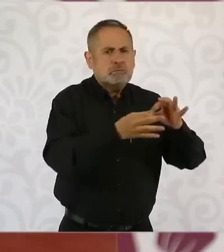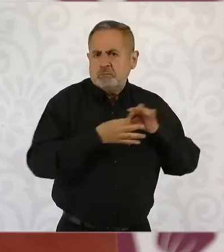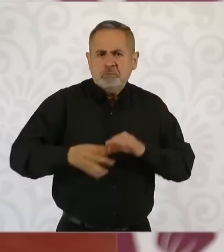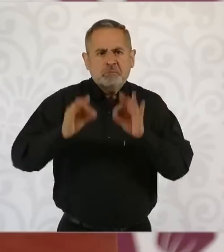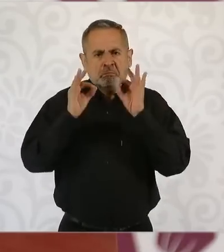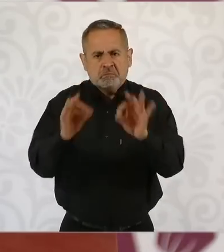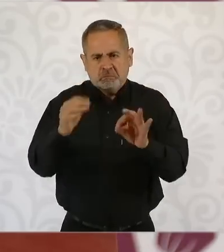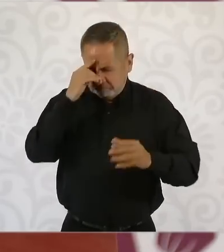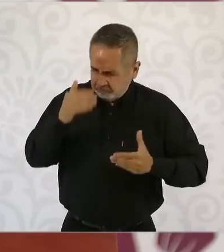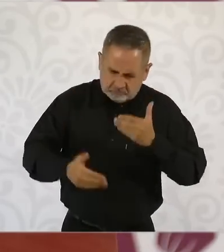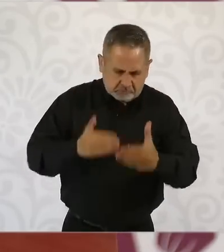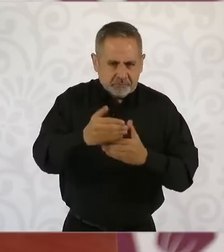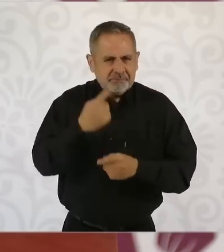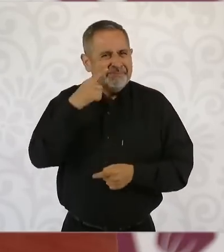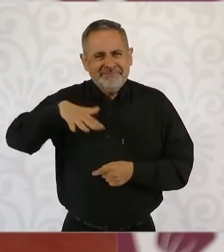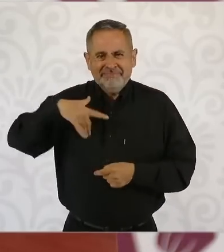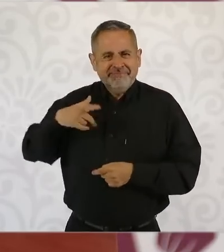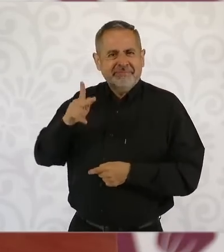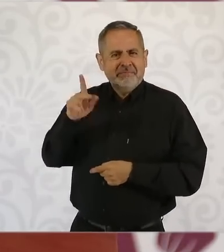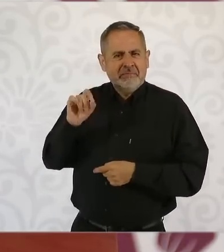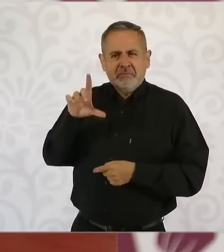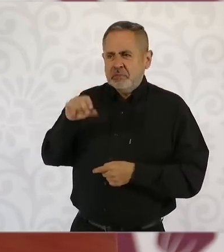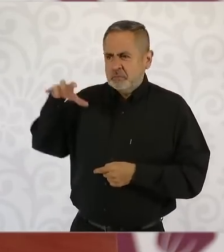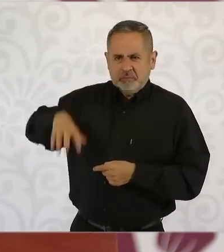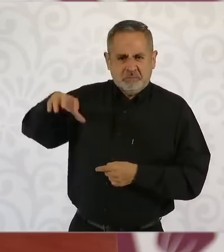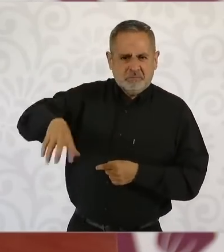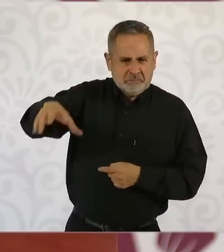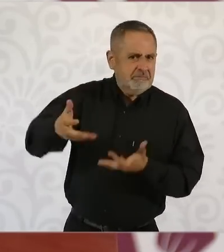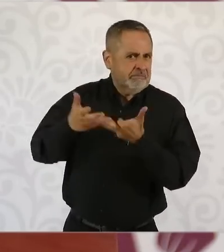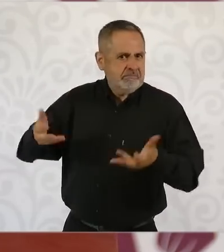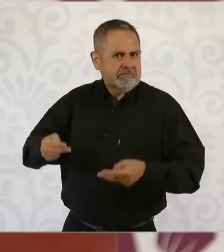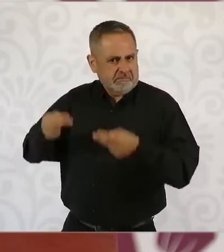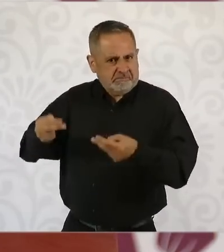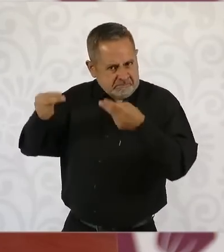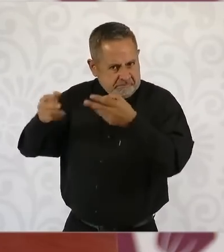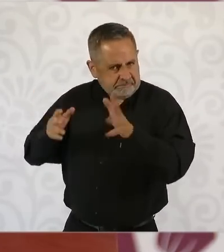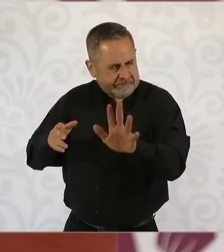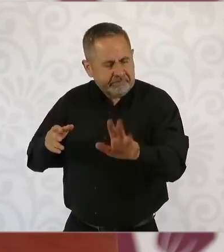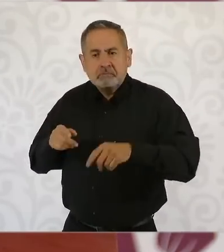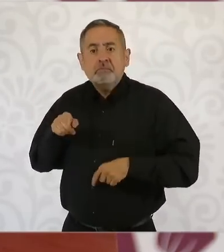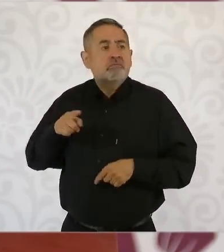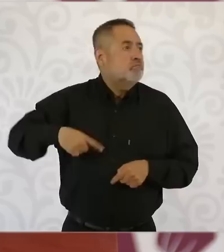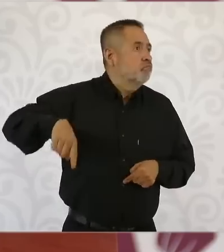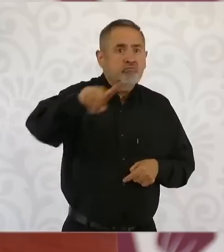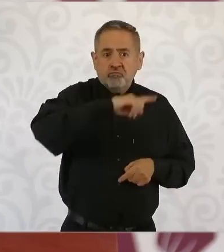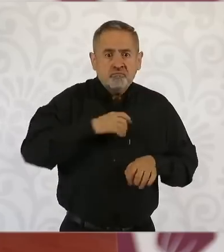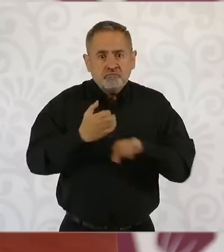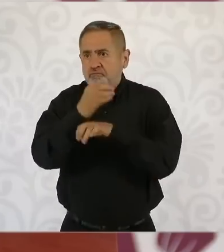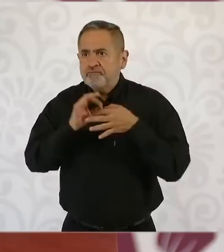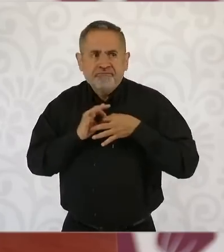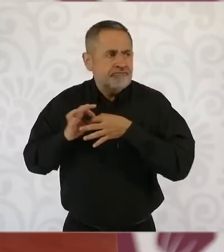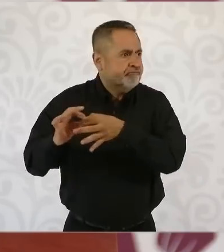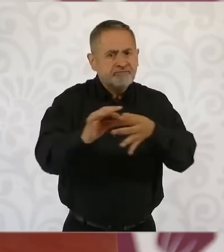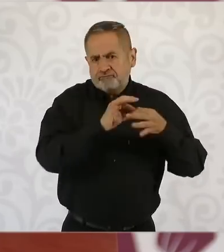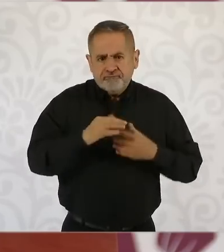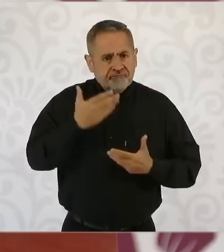que se muestran el día de hoy y los que van a venir ya muy pronto tienen que ver con esta relación permanente que hay con los gobiernos